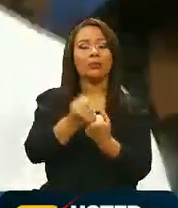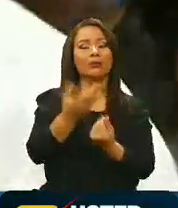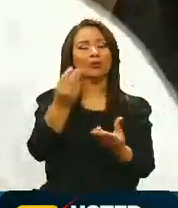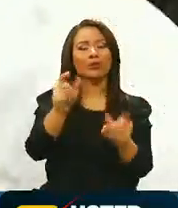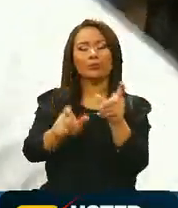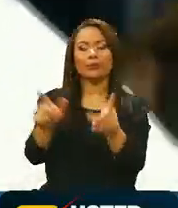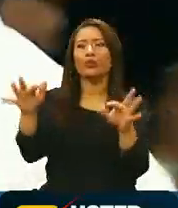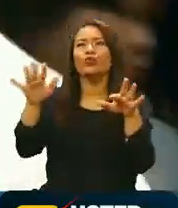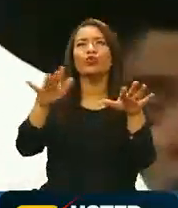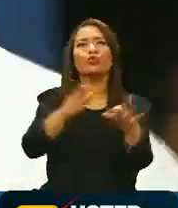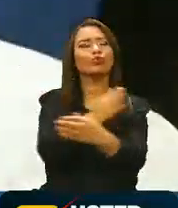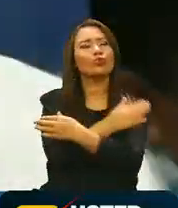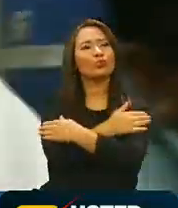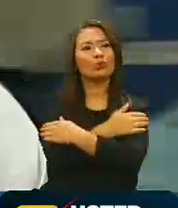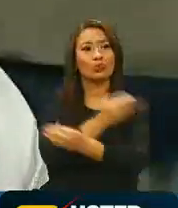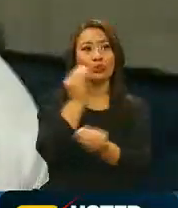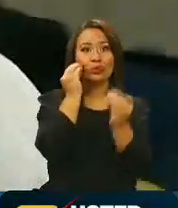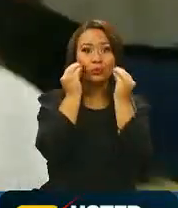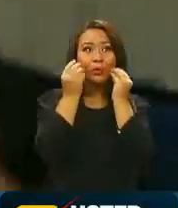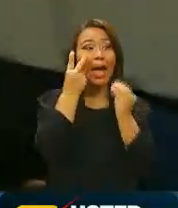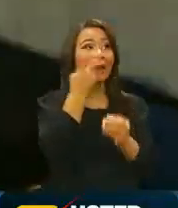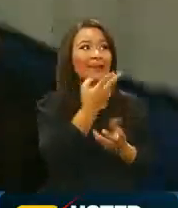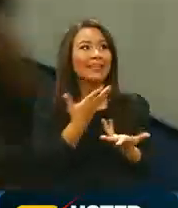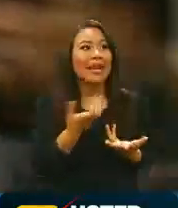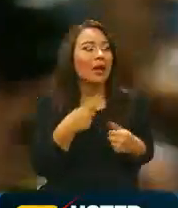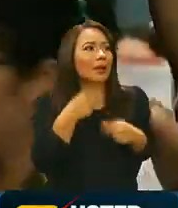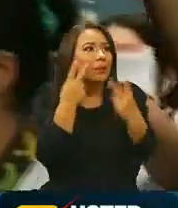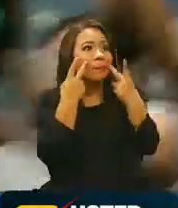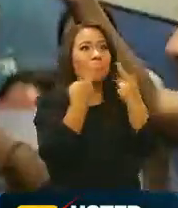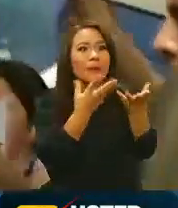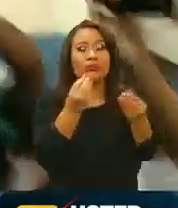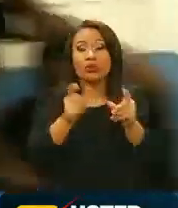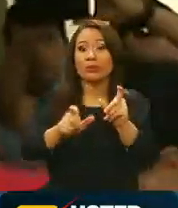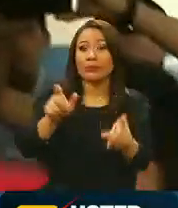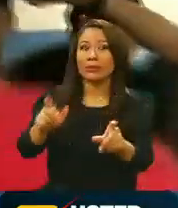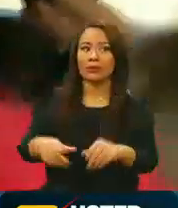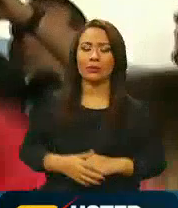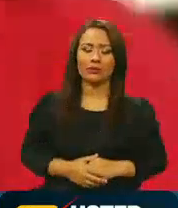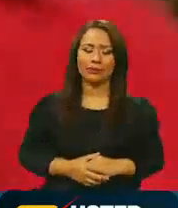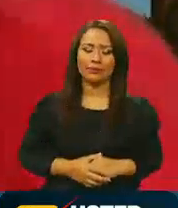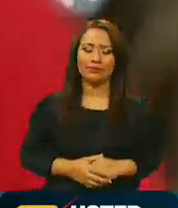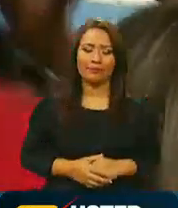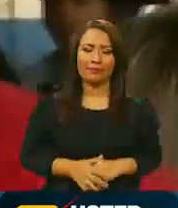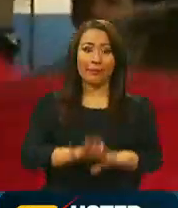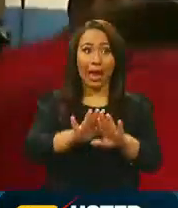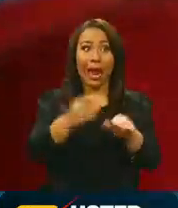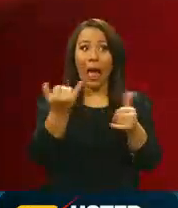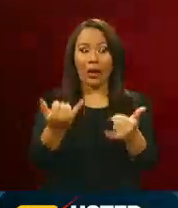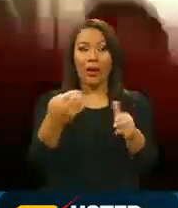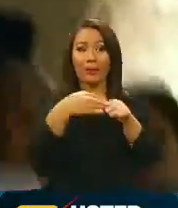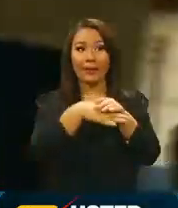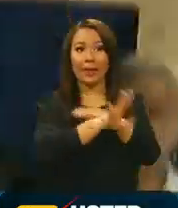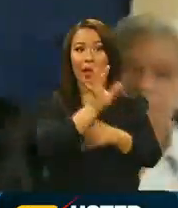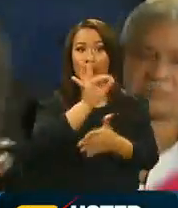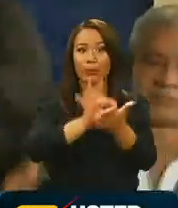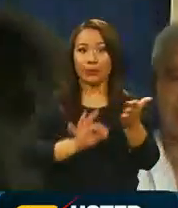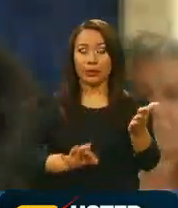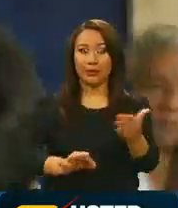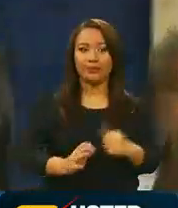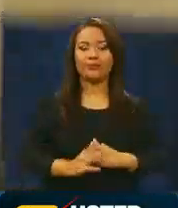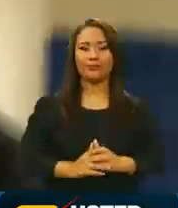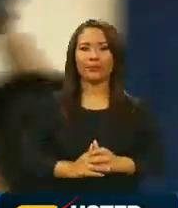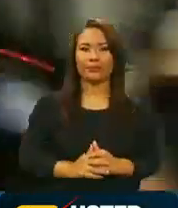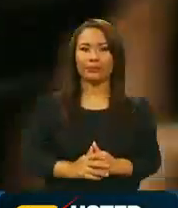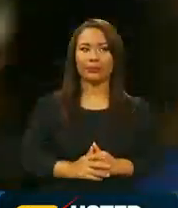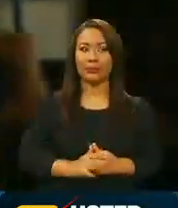gente que se ha prestado aquí para verlo también. Vemos acá pues ya que va ingresando ahora sí